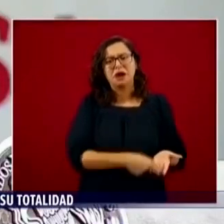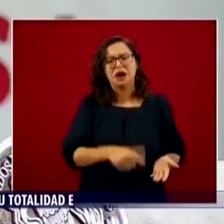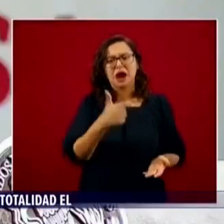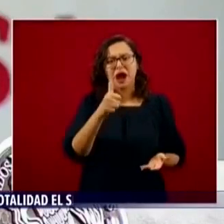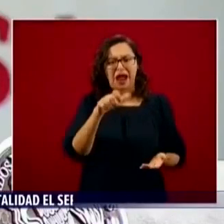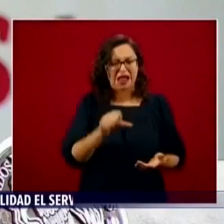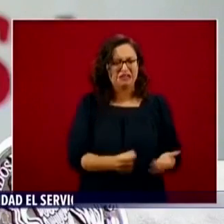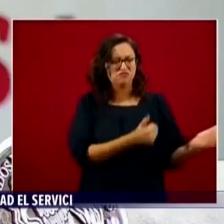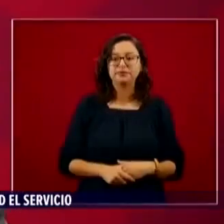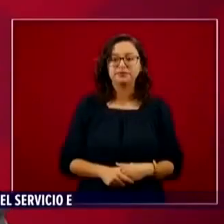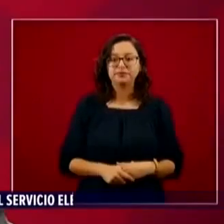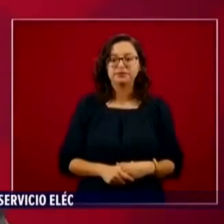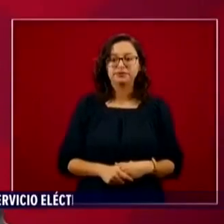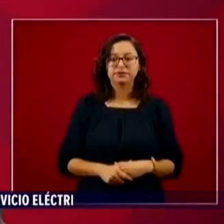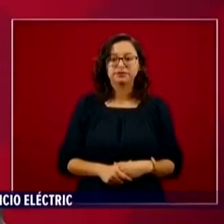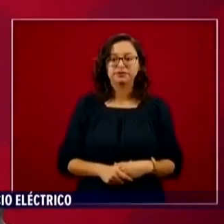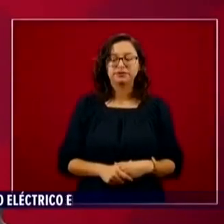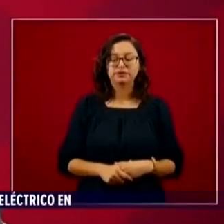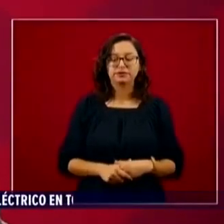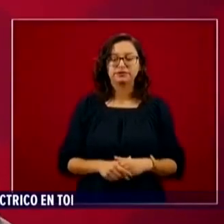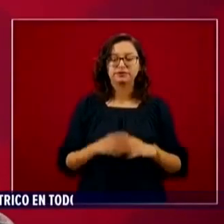por el negocio. No